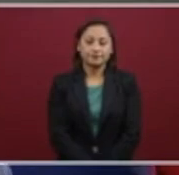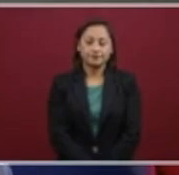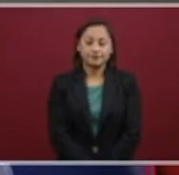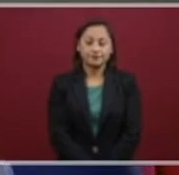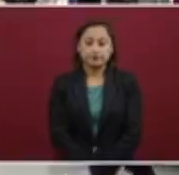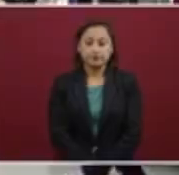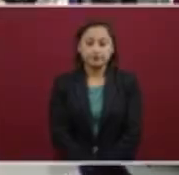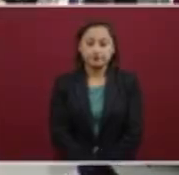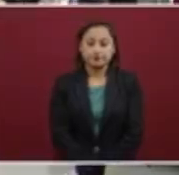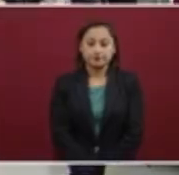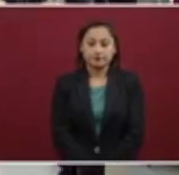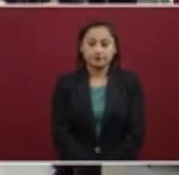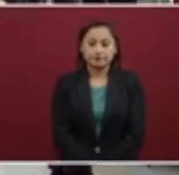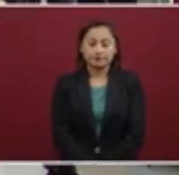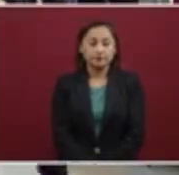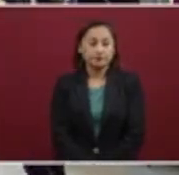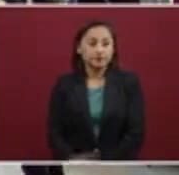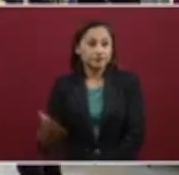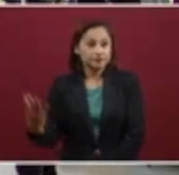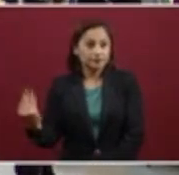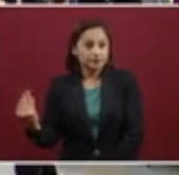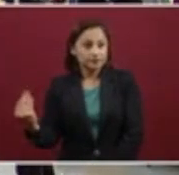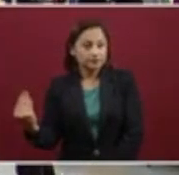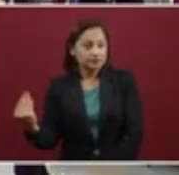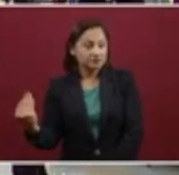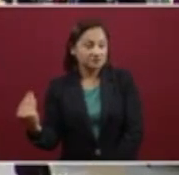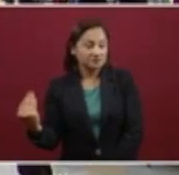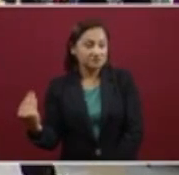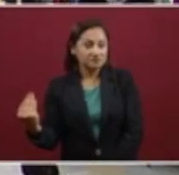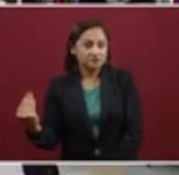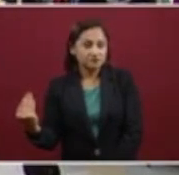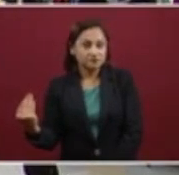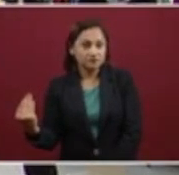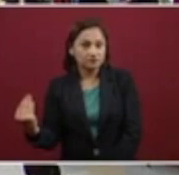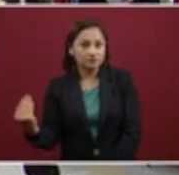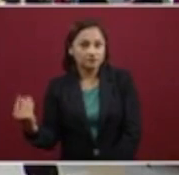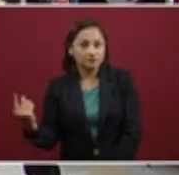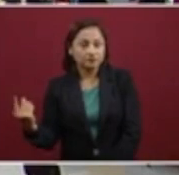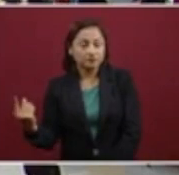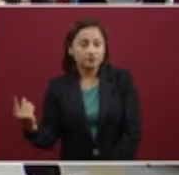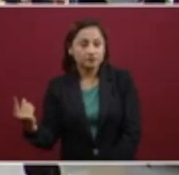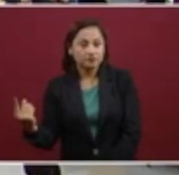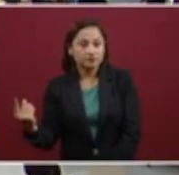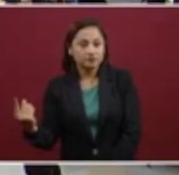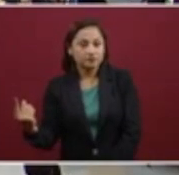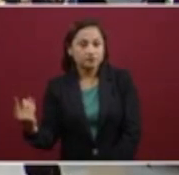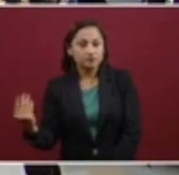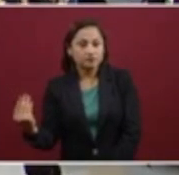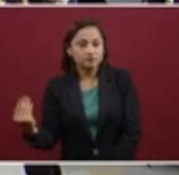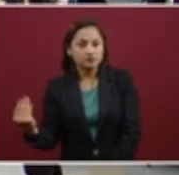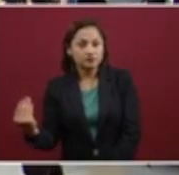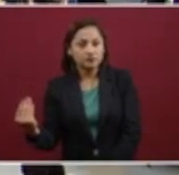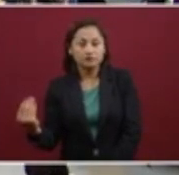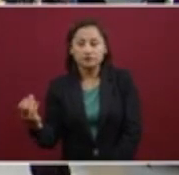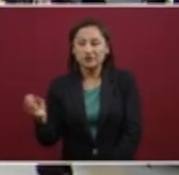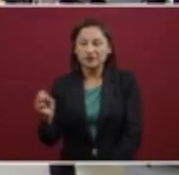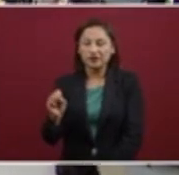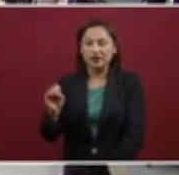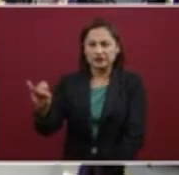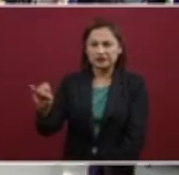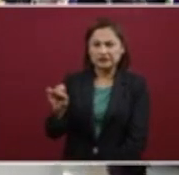Fue inhabilitado ayer por 10 años en la función pública como servidor público. Sí, son procesos